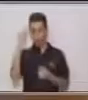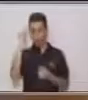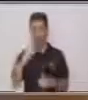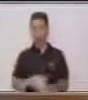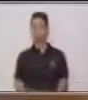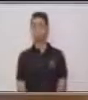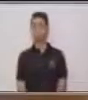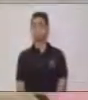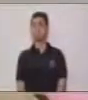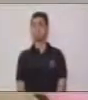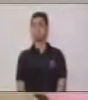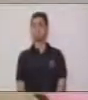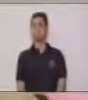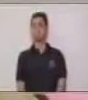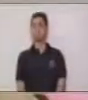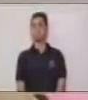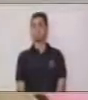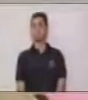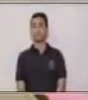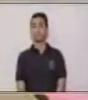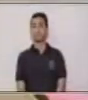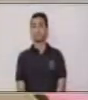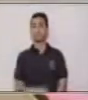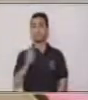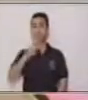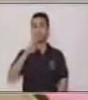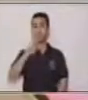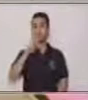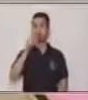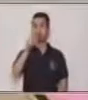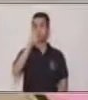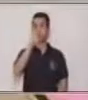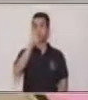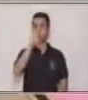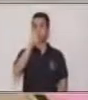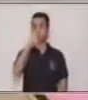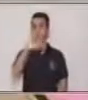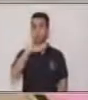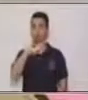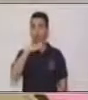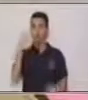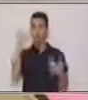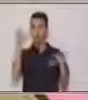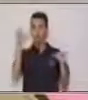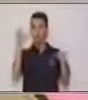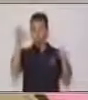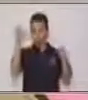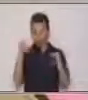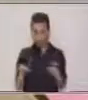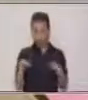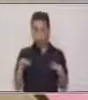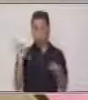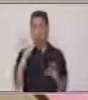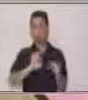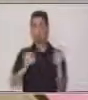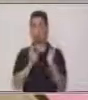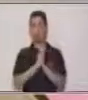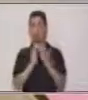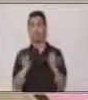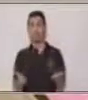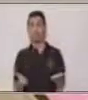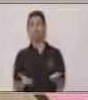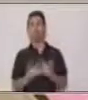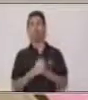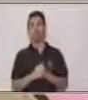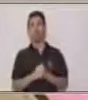esto necesito que tengas una hoja o tu cuaderno, ¿verdad? Y vas